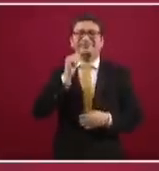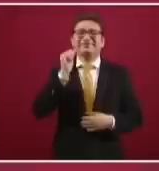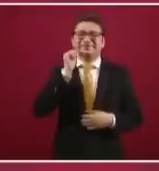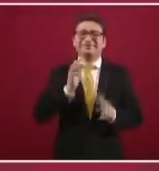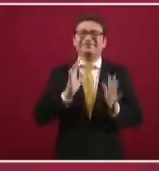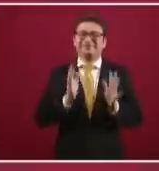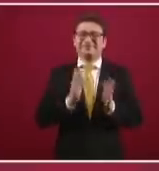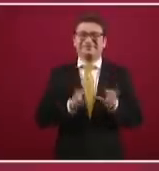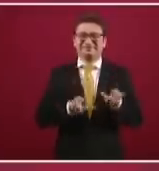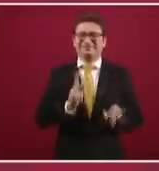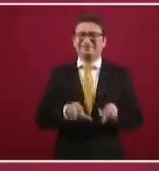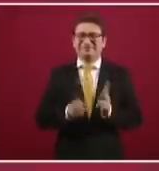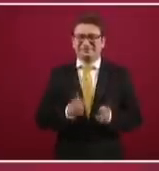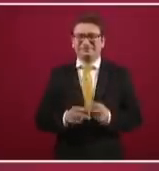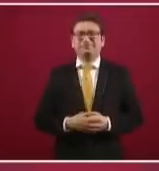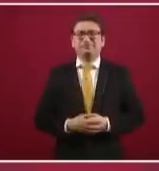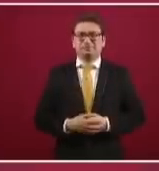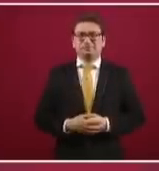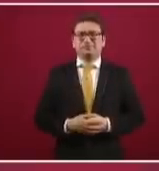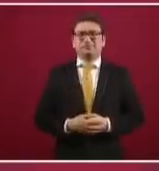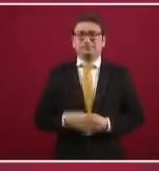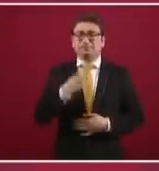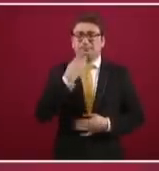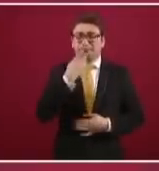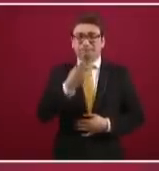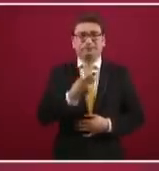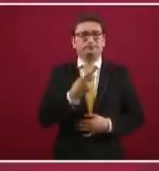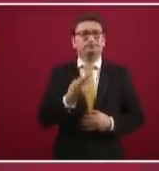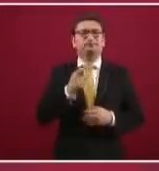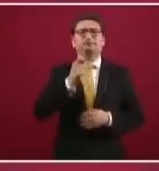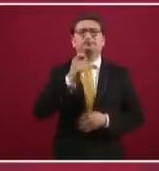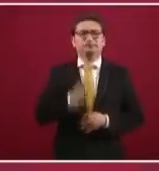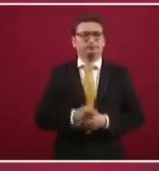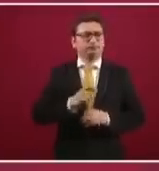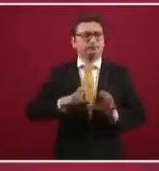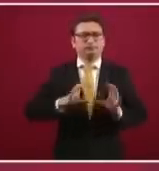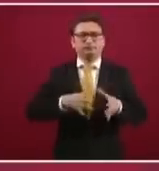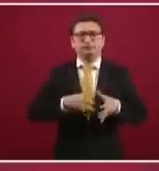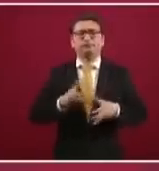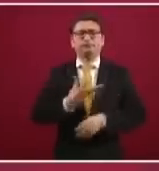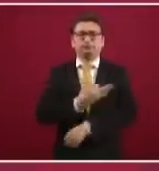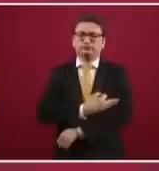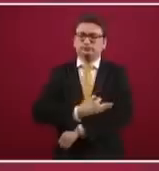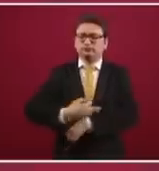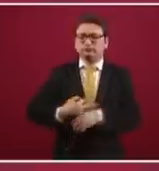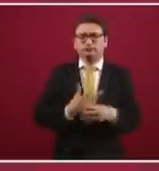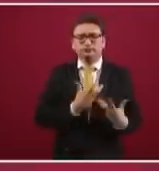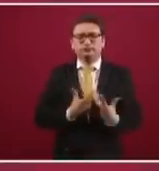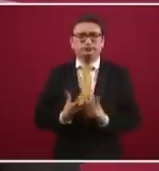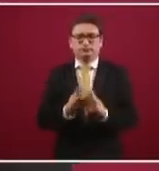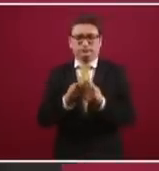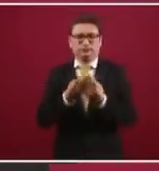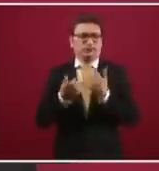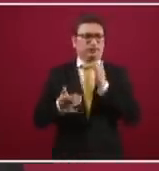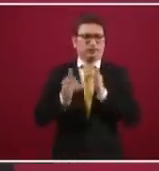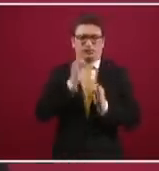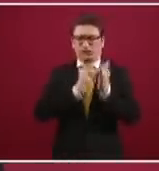que es una fiesta familiar, nada de